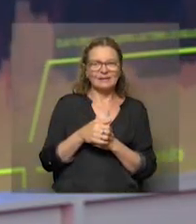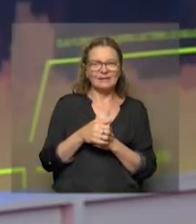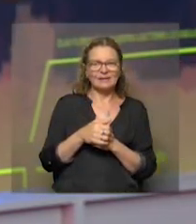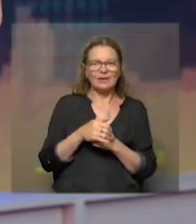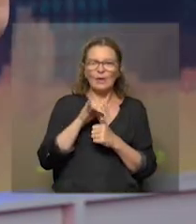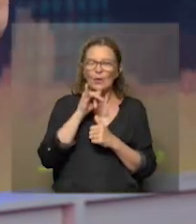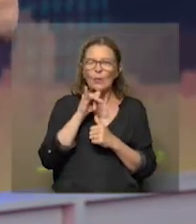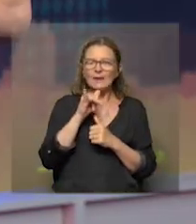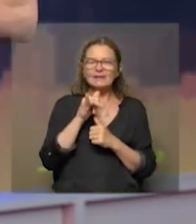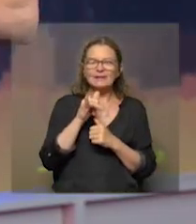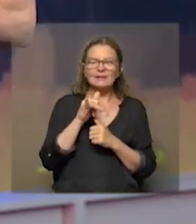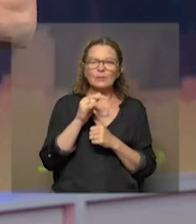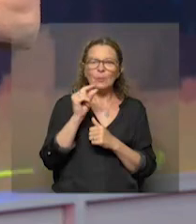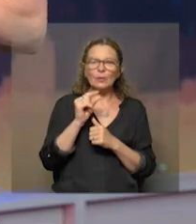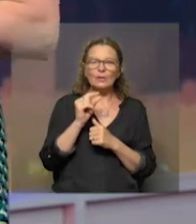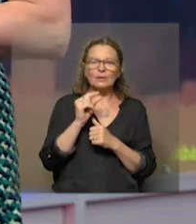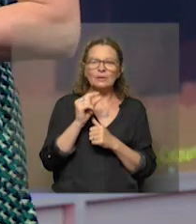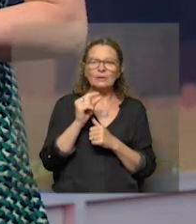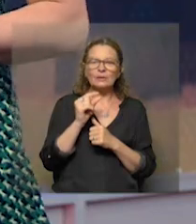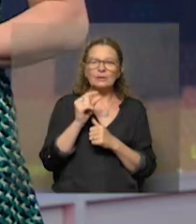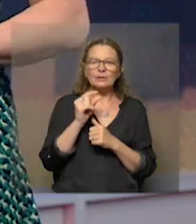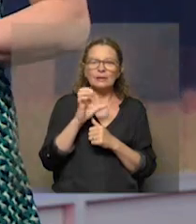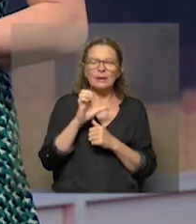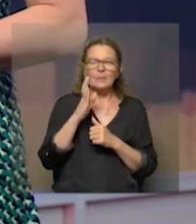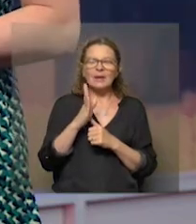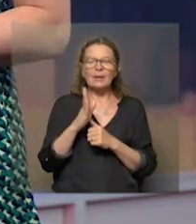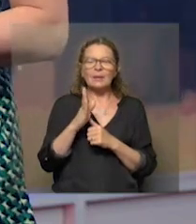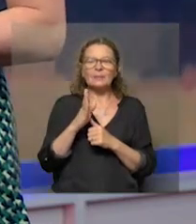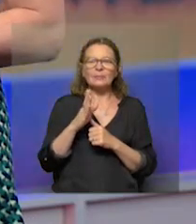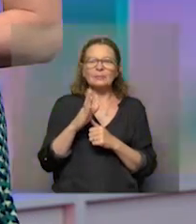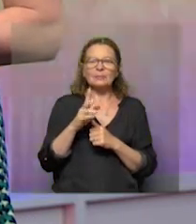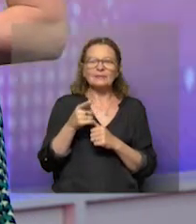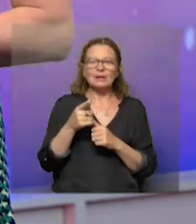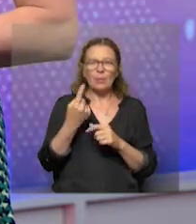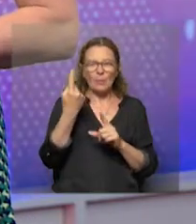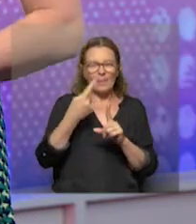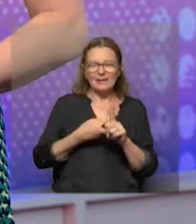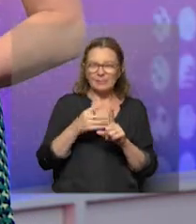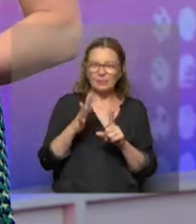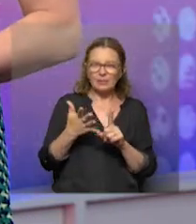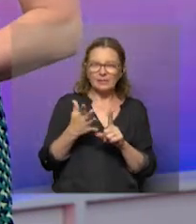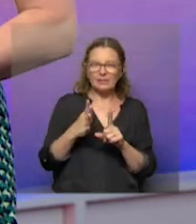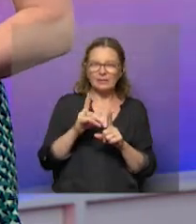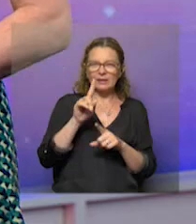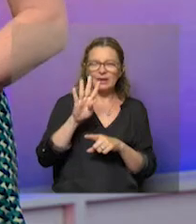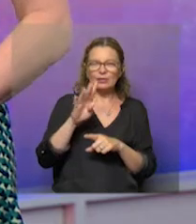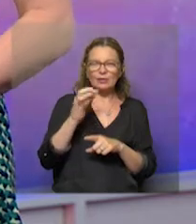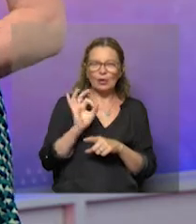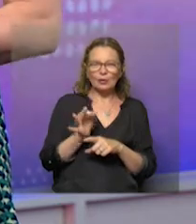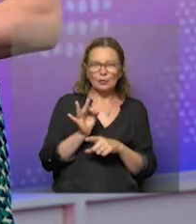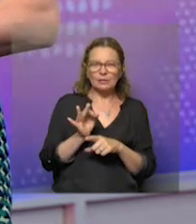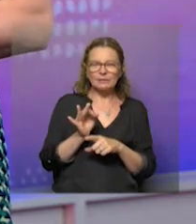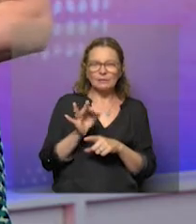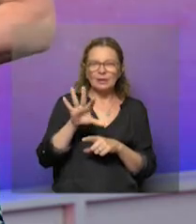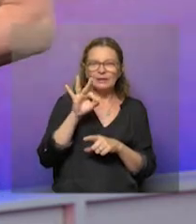cuéntenme un poco de este EP Volumen, que salió hace un mes y algo por ahí. Sí, el 14 de octubre. Ahí va, ¿por